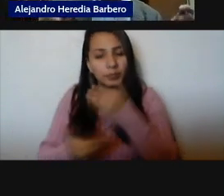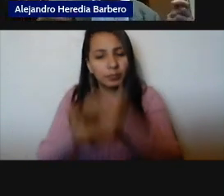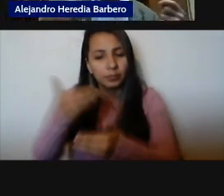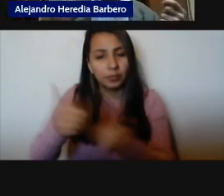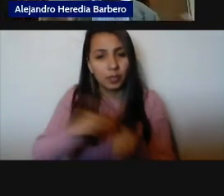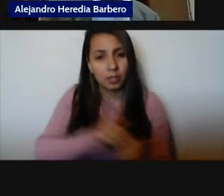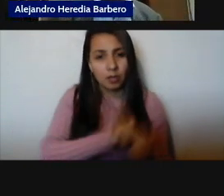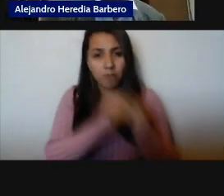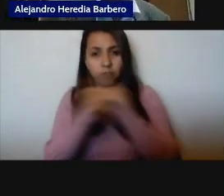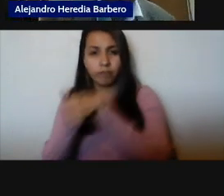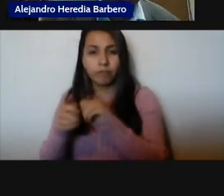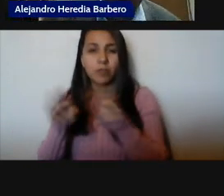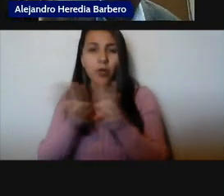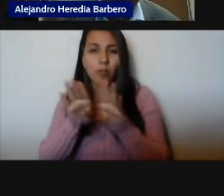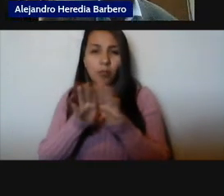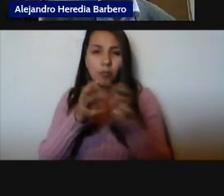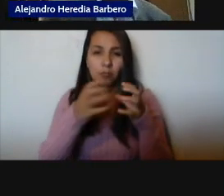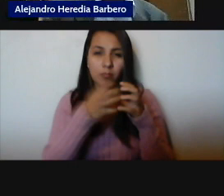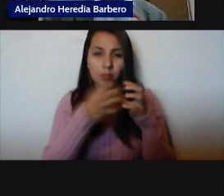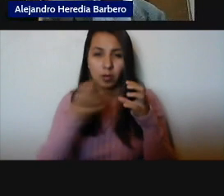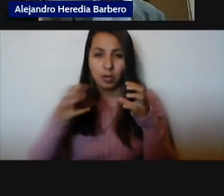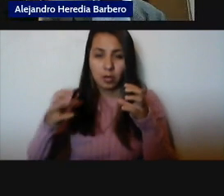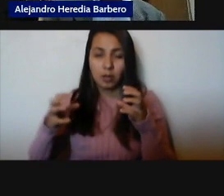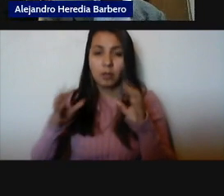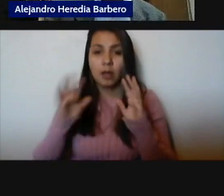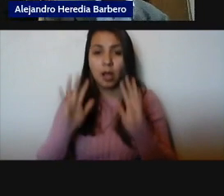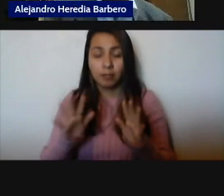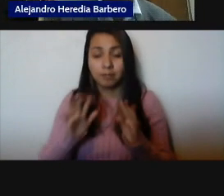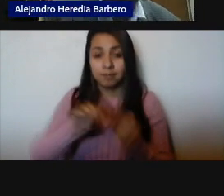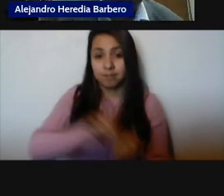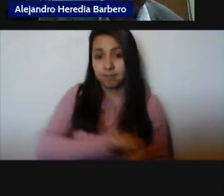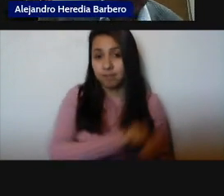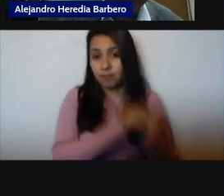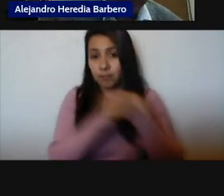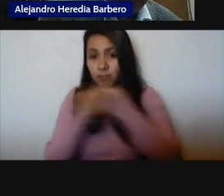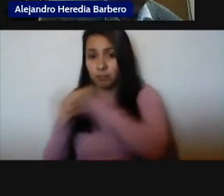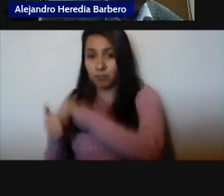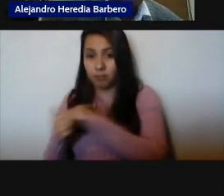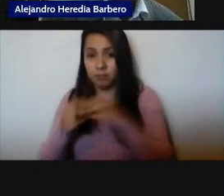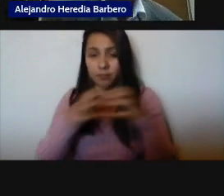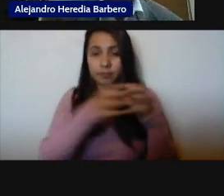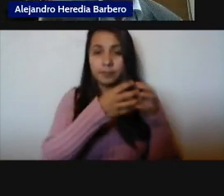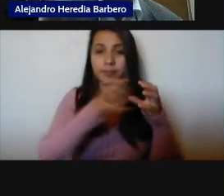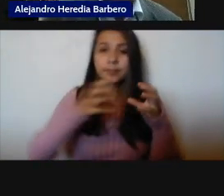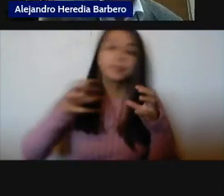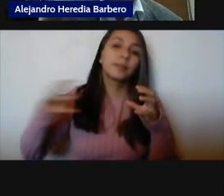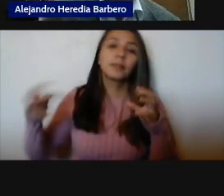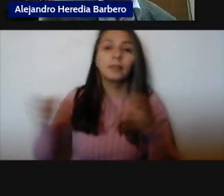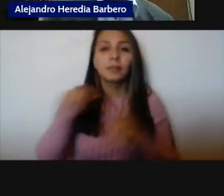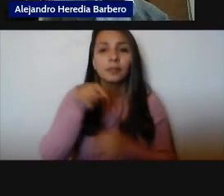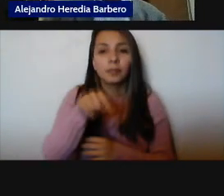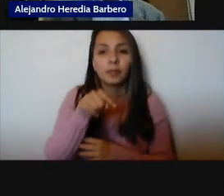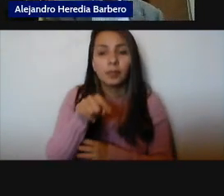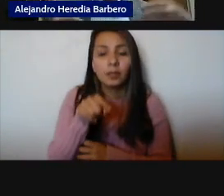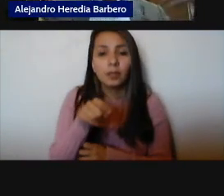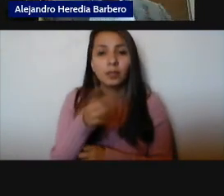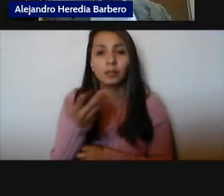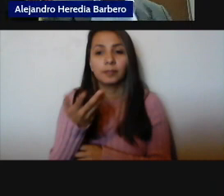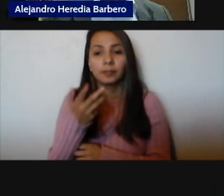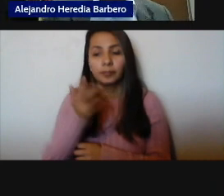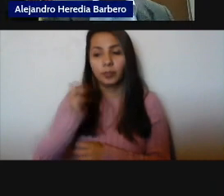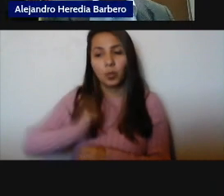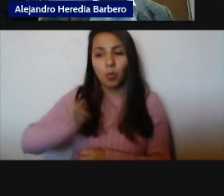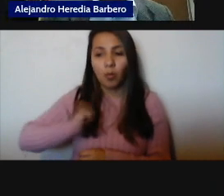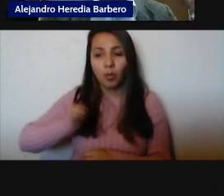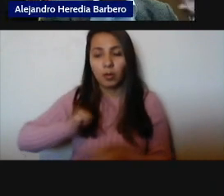cuáles fueron estos procesos de evolución molecular. Entonces, cuando hablamos de evolución molecular en un ambiente de la Tierra primitiva, es